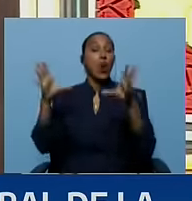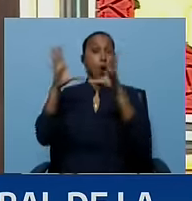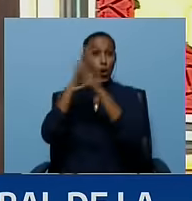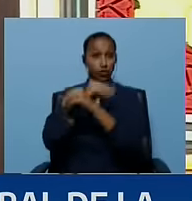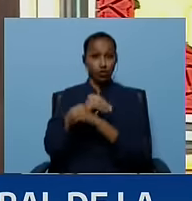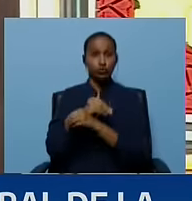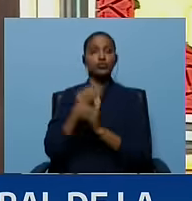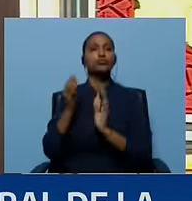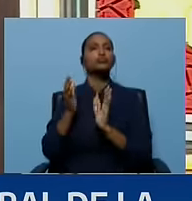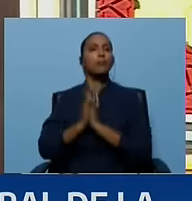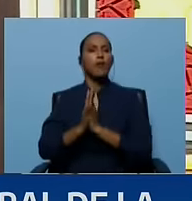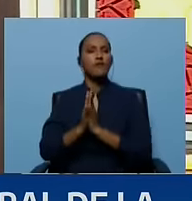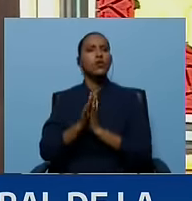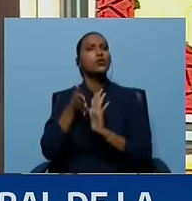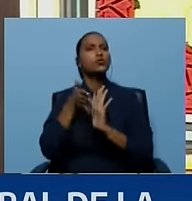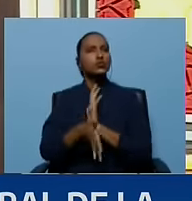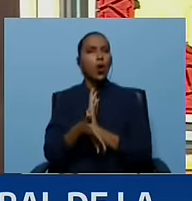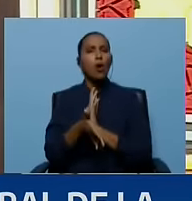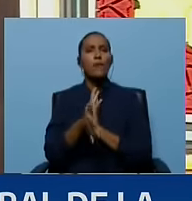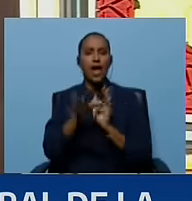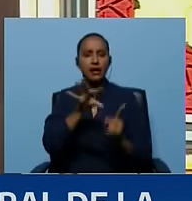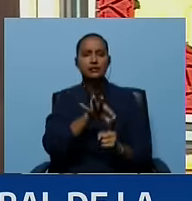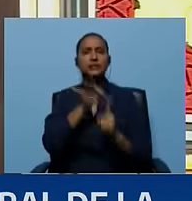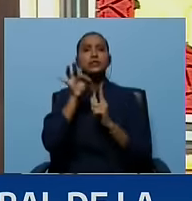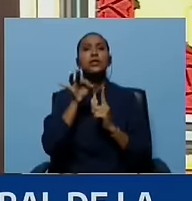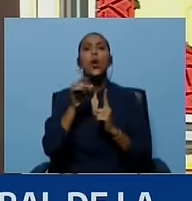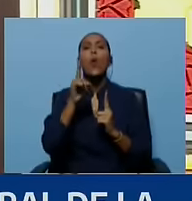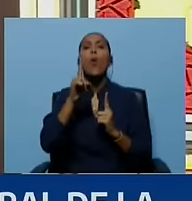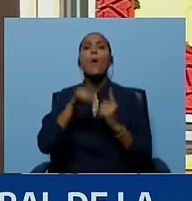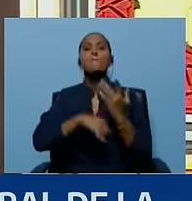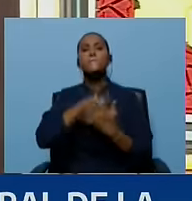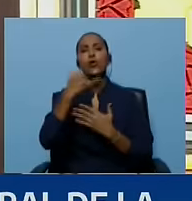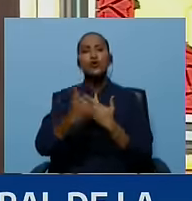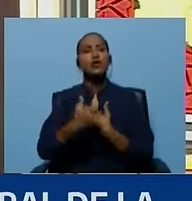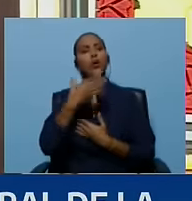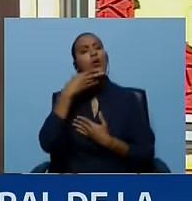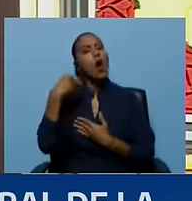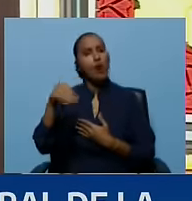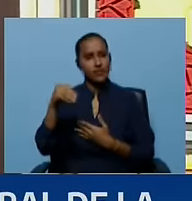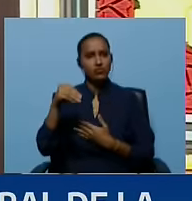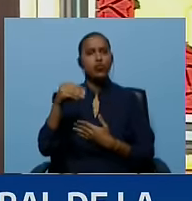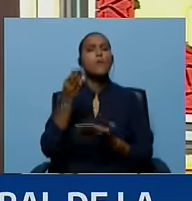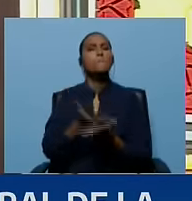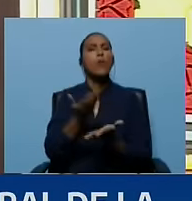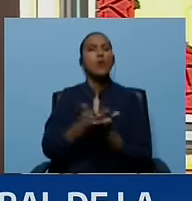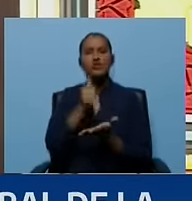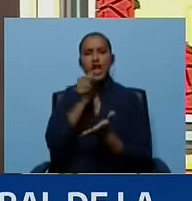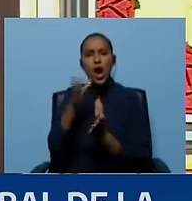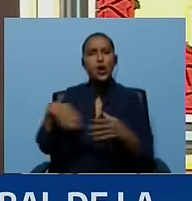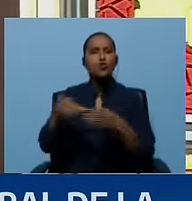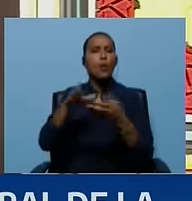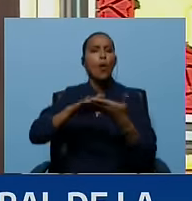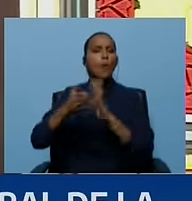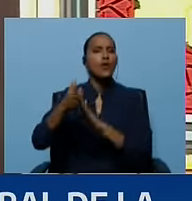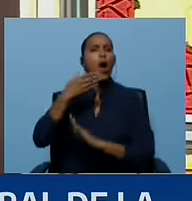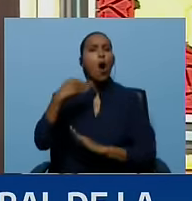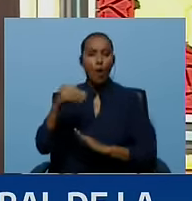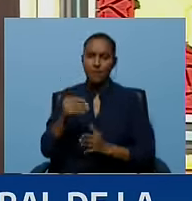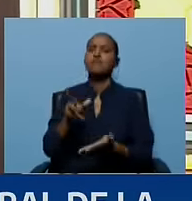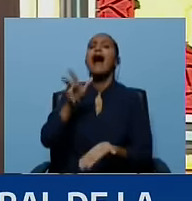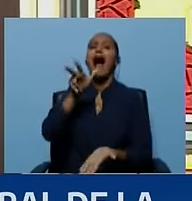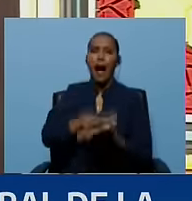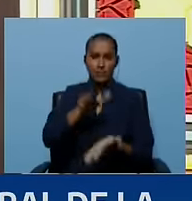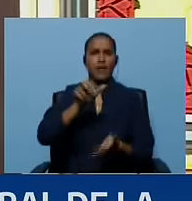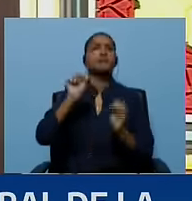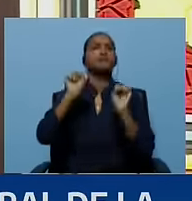levantáramos por lo menos un proyecto de la juventud, propuestos por los jóvenes, aprobado. Vamos a hacerlo de una vez.